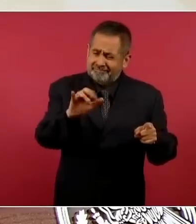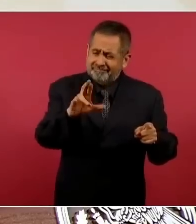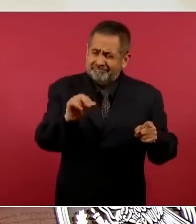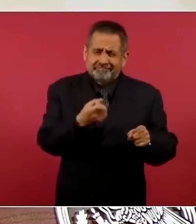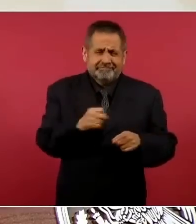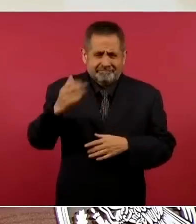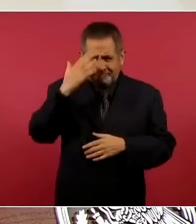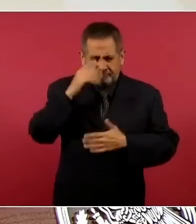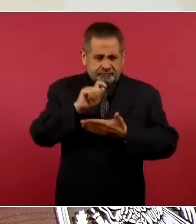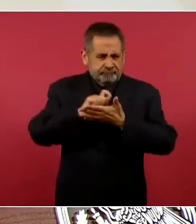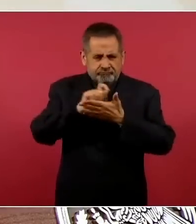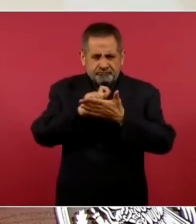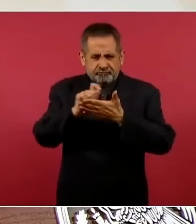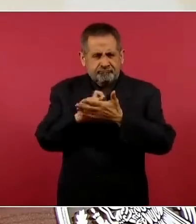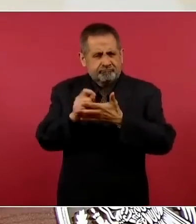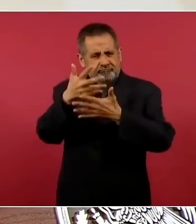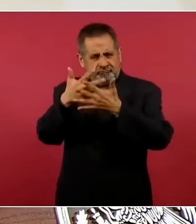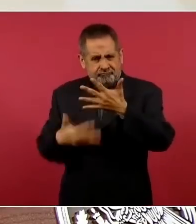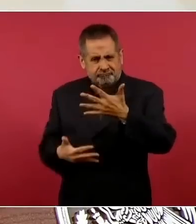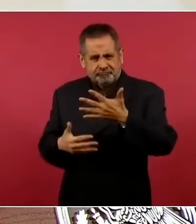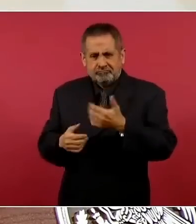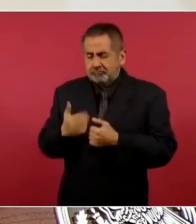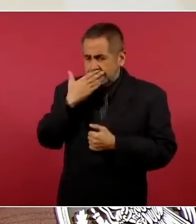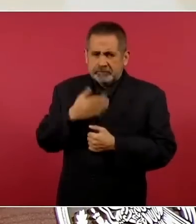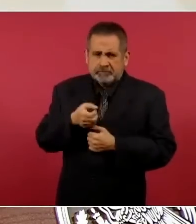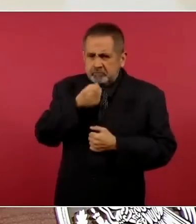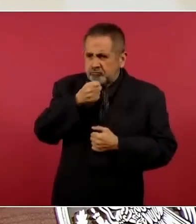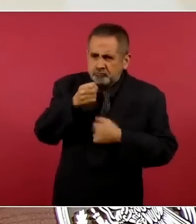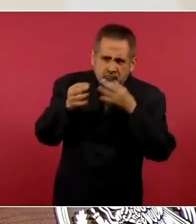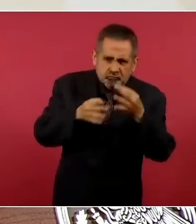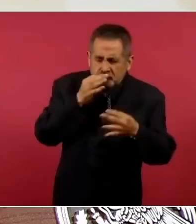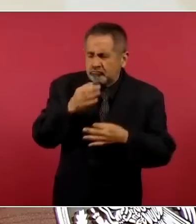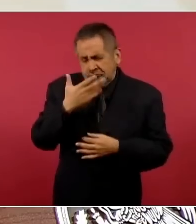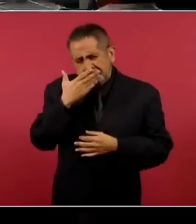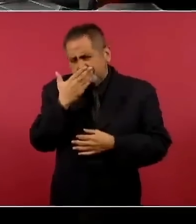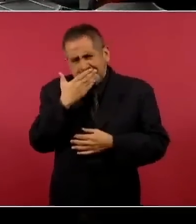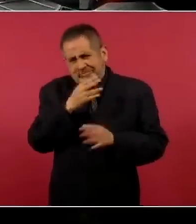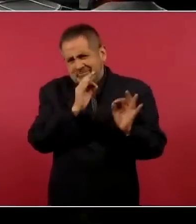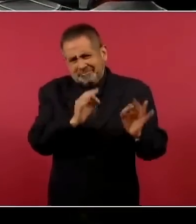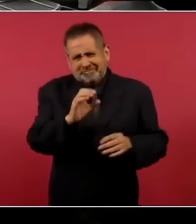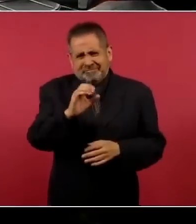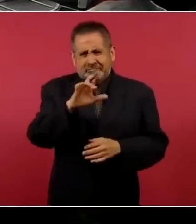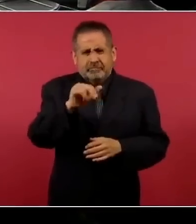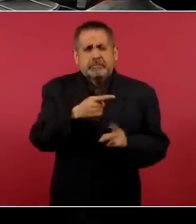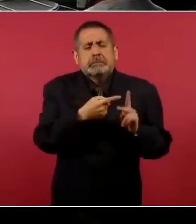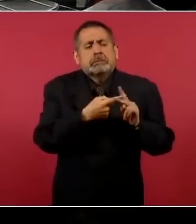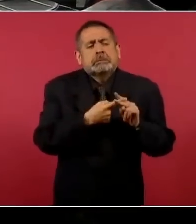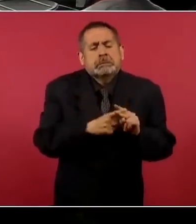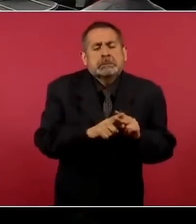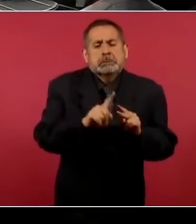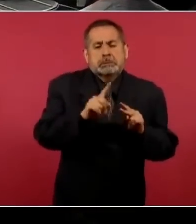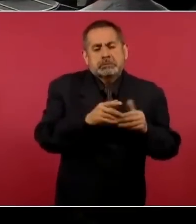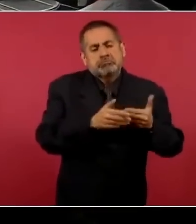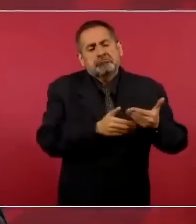para la crónica, muy buen periodista, pero estaba empezando,